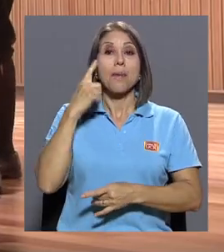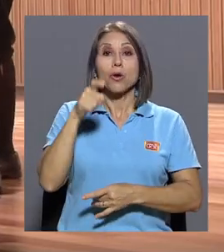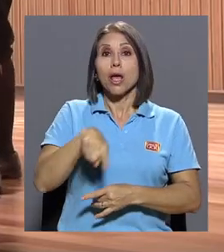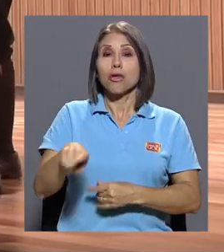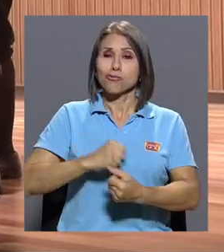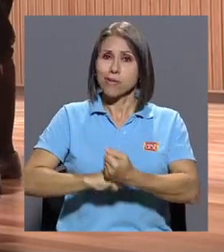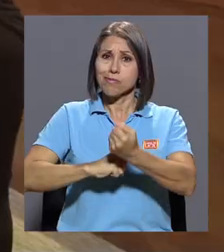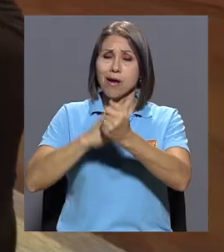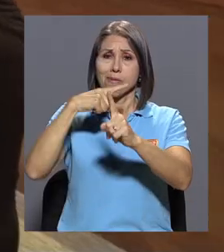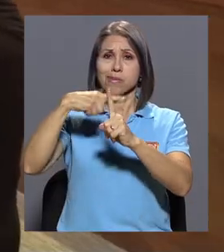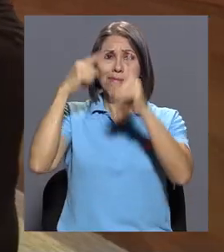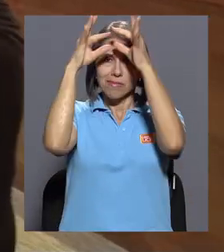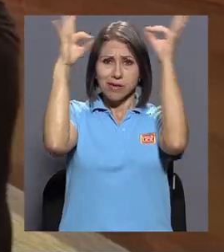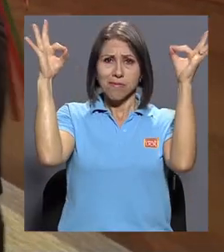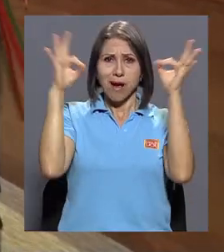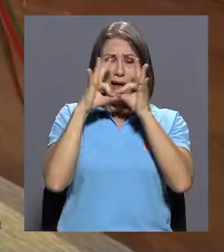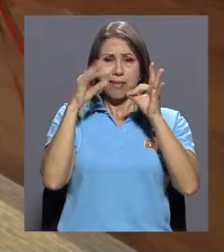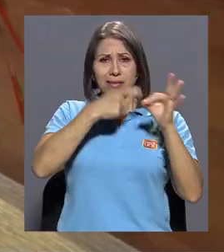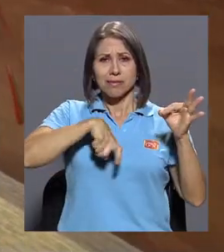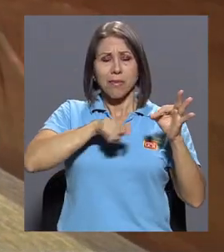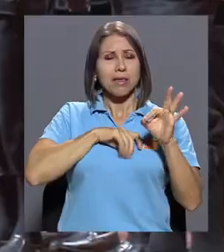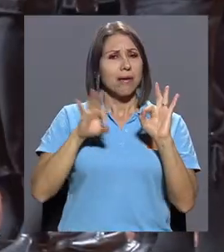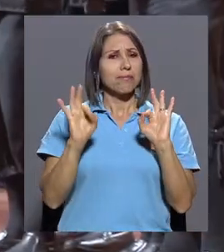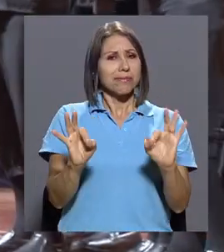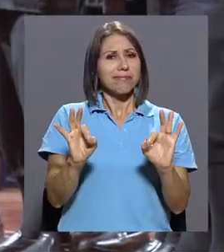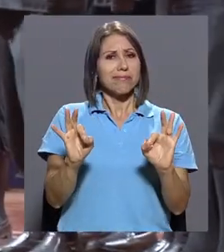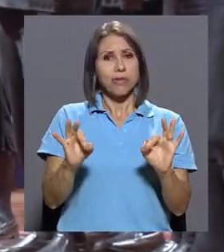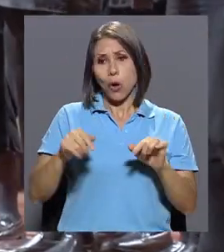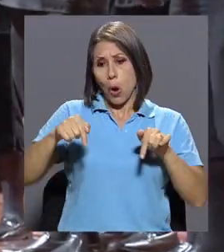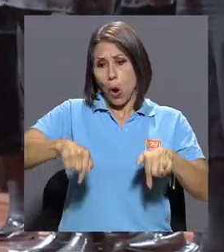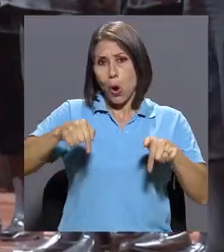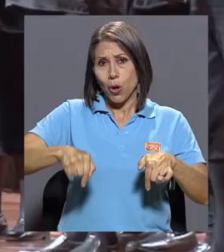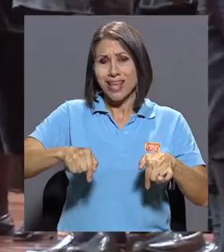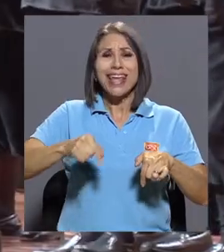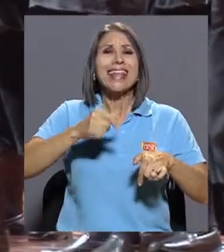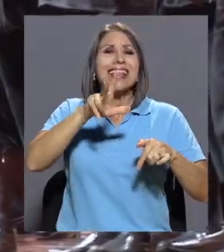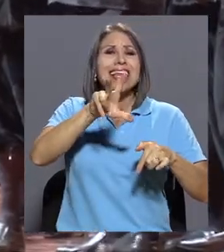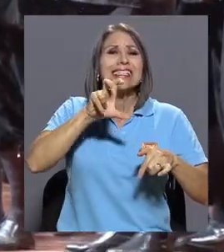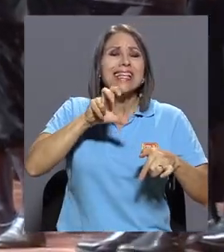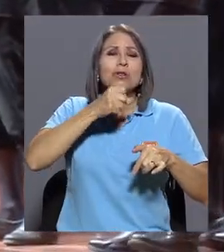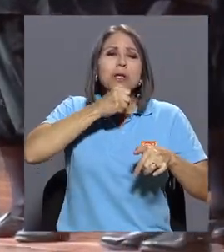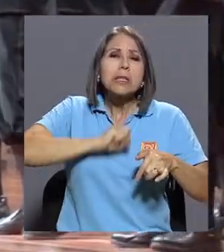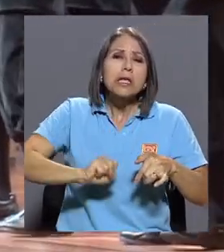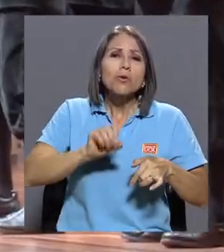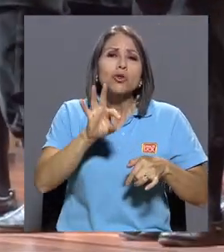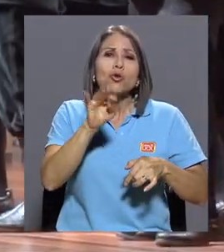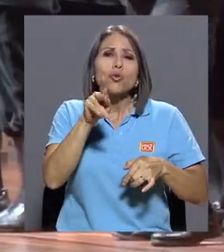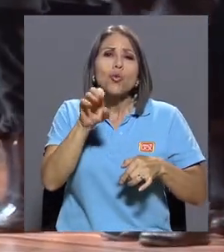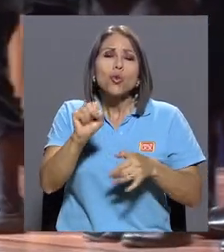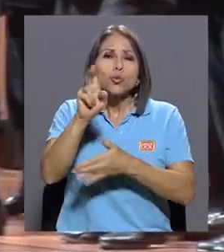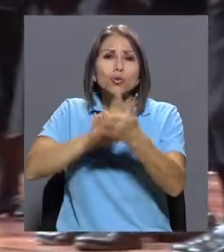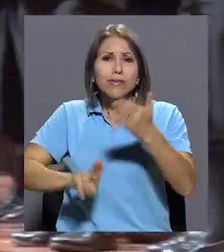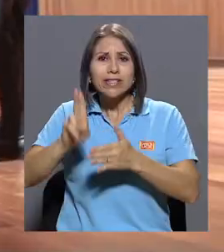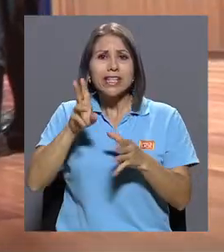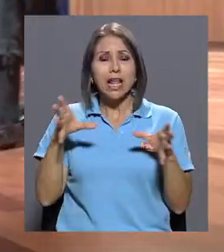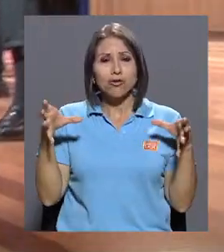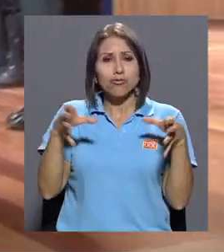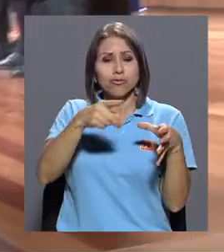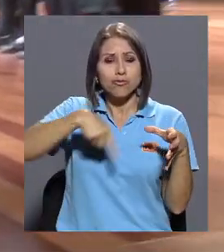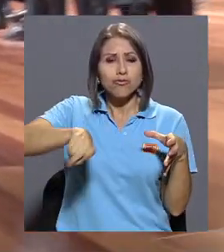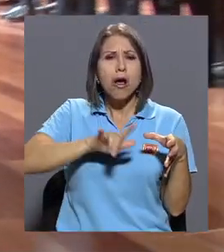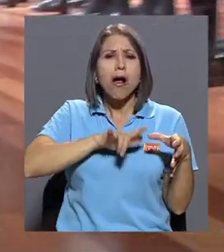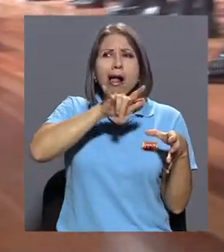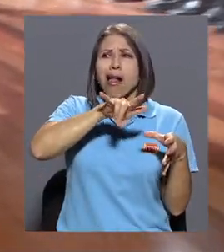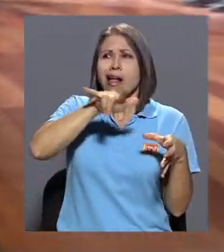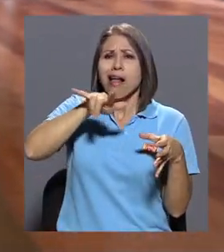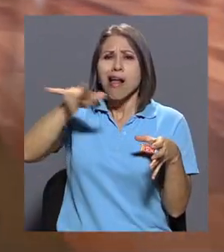promoción de la imagen de su país. Al día de hoy, 300 antiguos tunos universitarios conforman esta agrupación y viajan por todo el